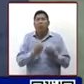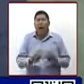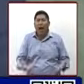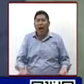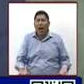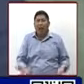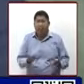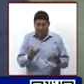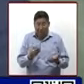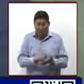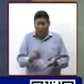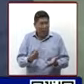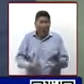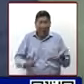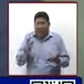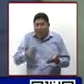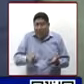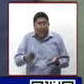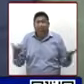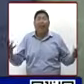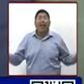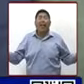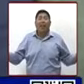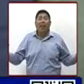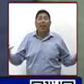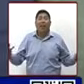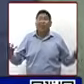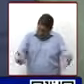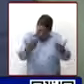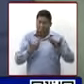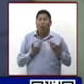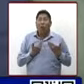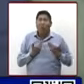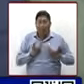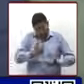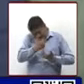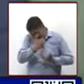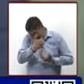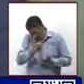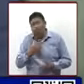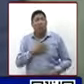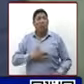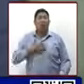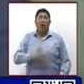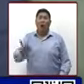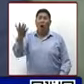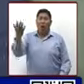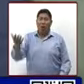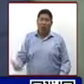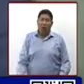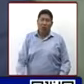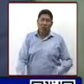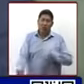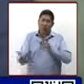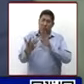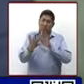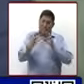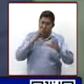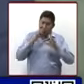de mí? ¿Qué más necesita? ¿Qué es lo que quiere? Se le va a dar una gratificación. Por favor, comuníquese